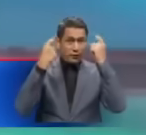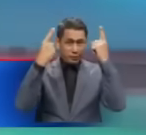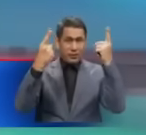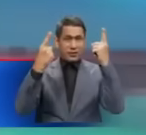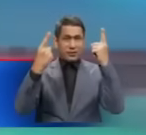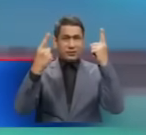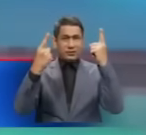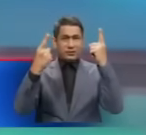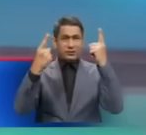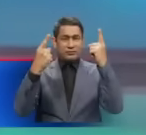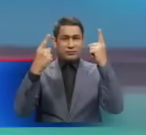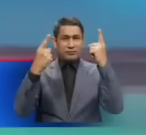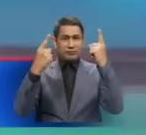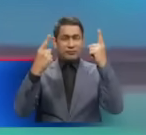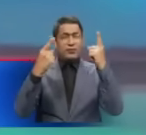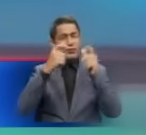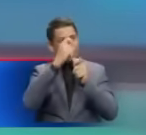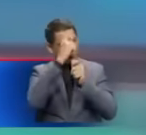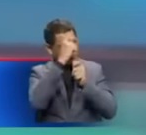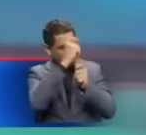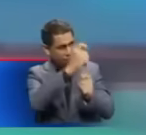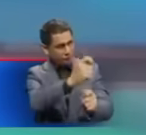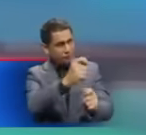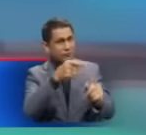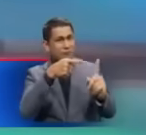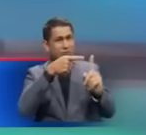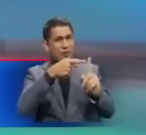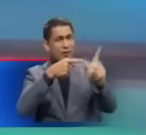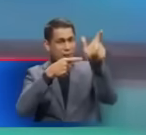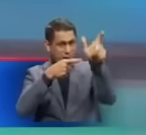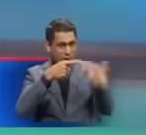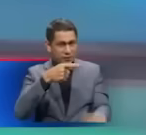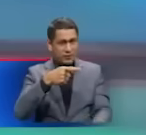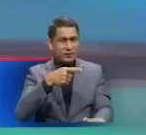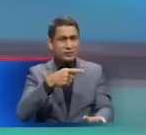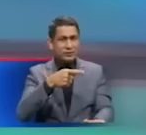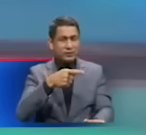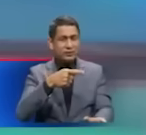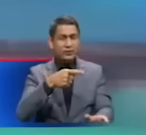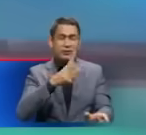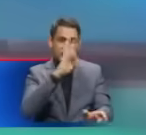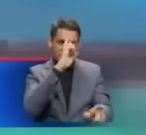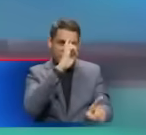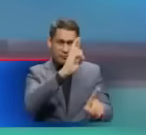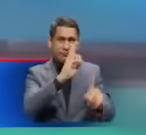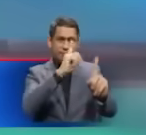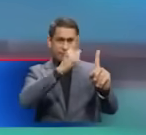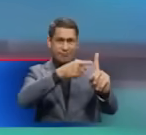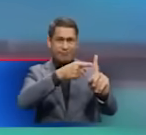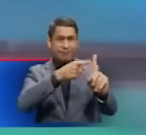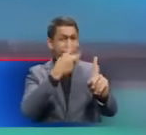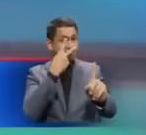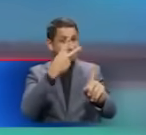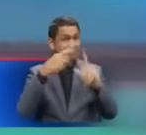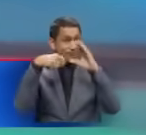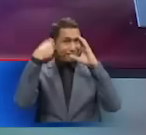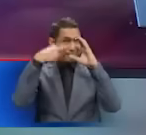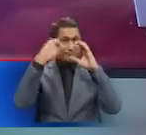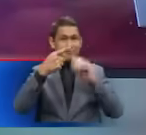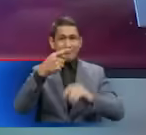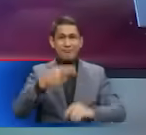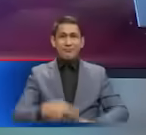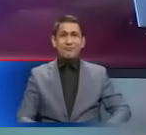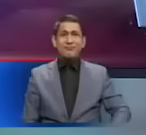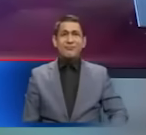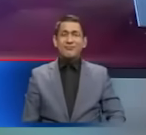maravillosa sorpresa, dedicada para una persona que queremos muchísimo, que la valoramos y la respetamos. Veamos de qué se trata y luego lo